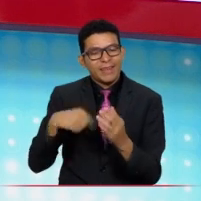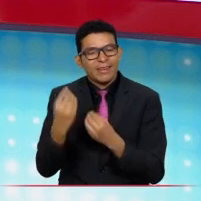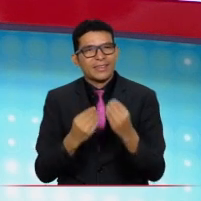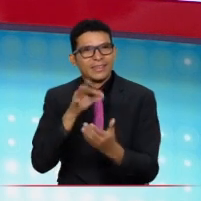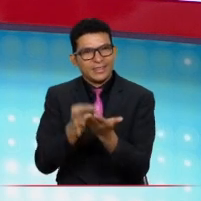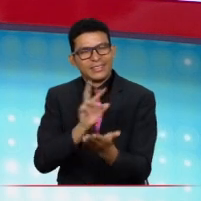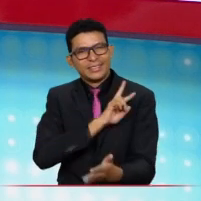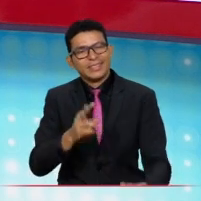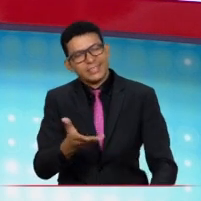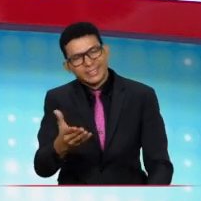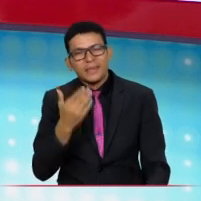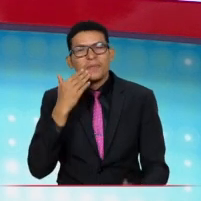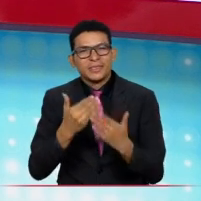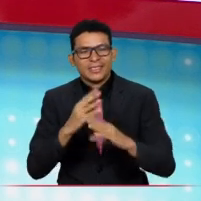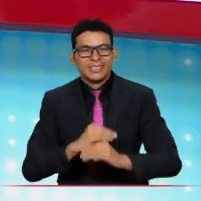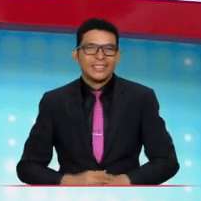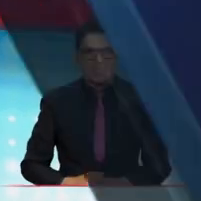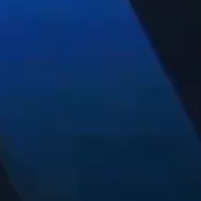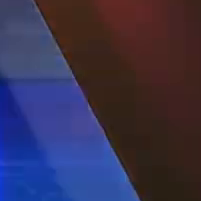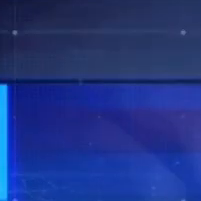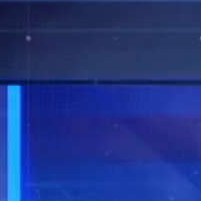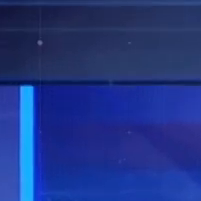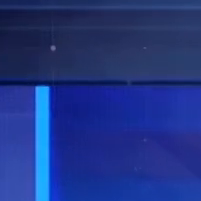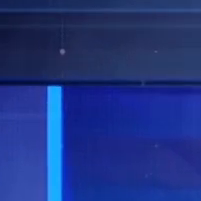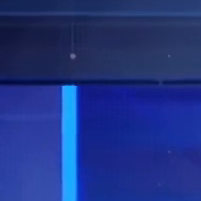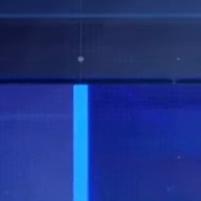en la capital del Valle. Carmen y Andrea, buenas noches.